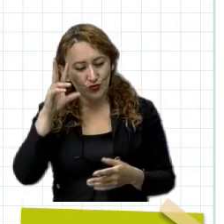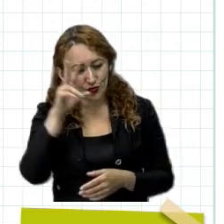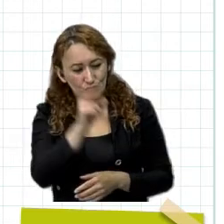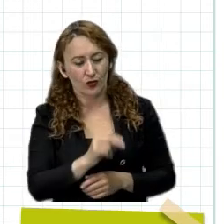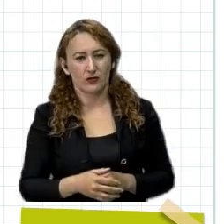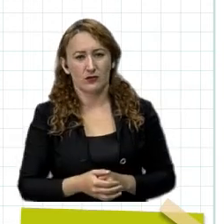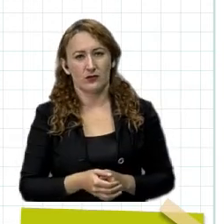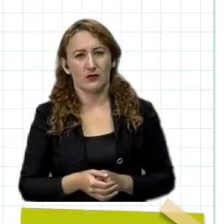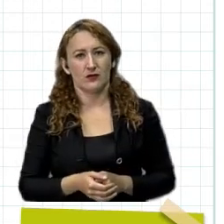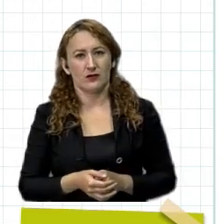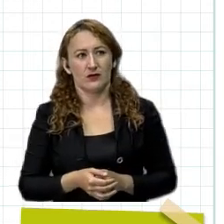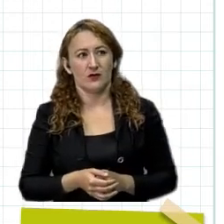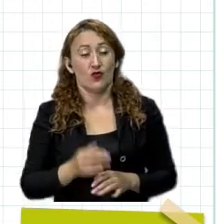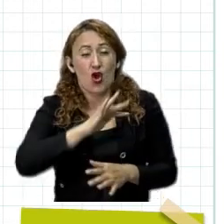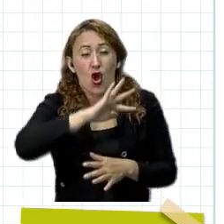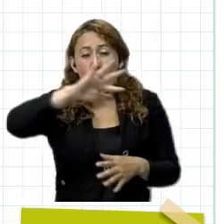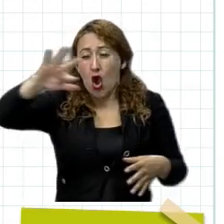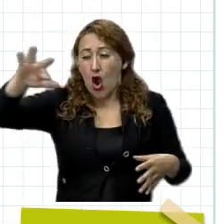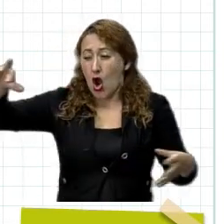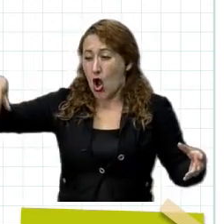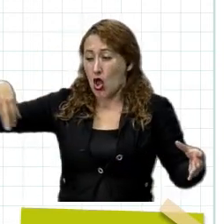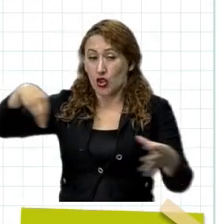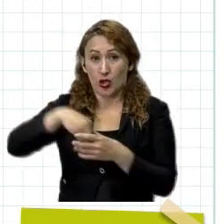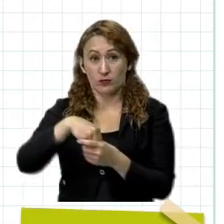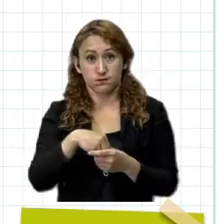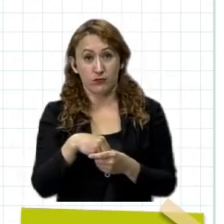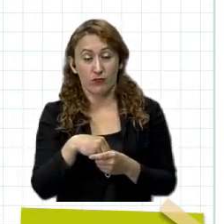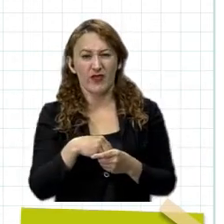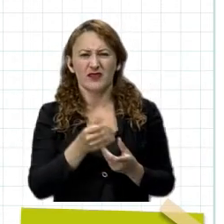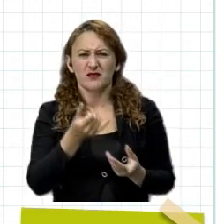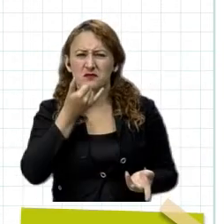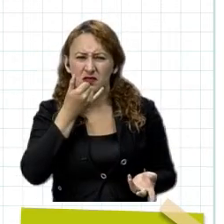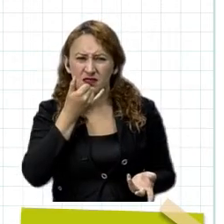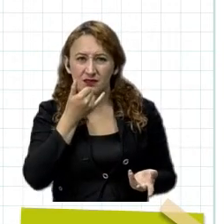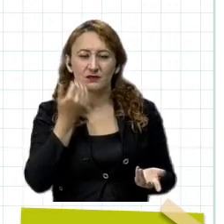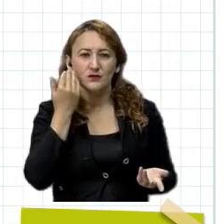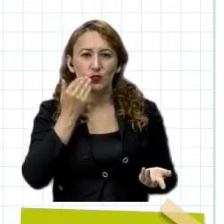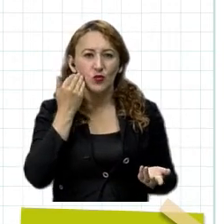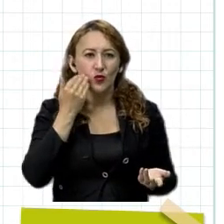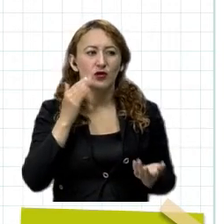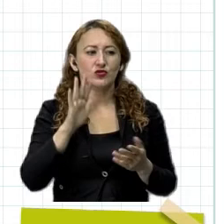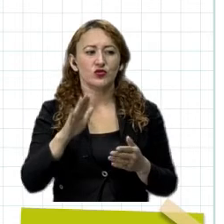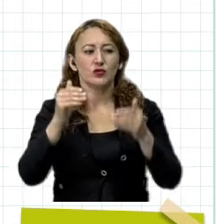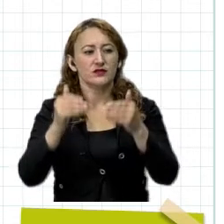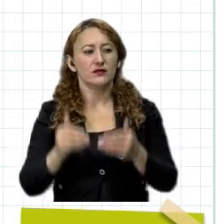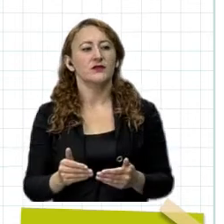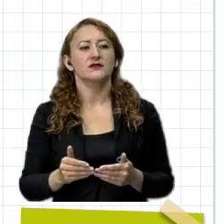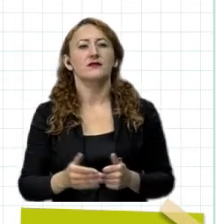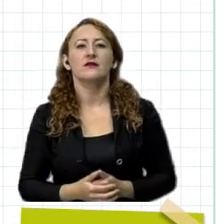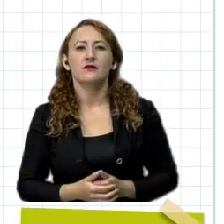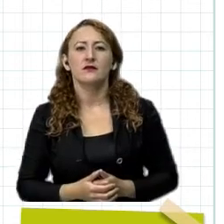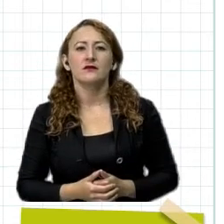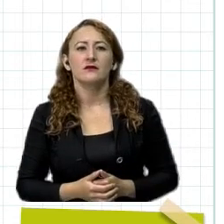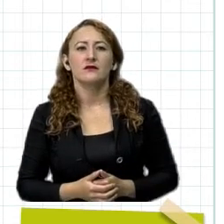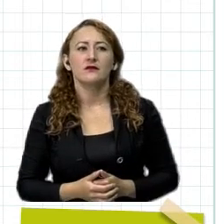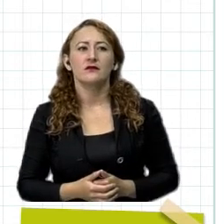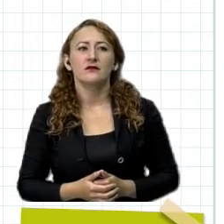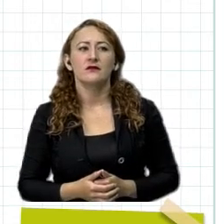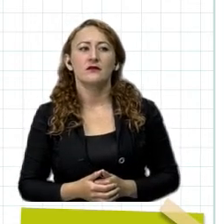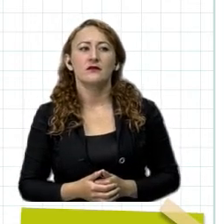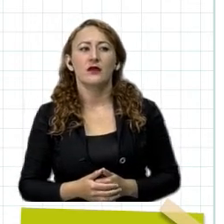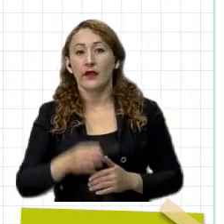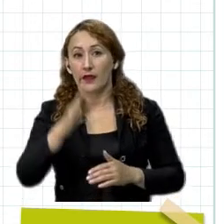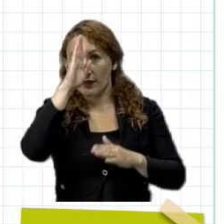todo. Es decir, ¿qué pasa con una mujer en situación de discapacidad que no es